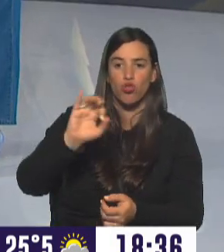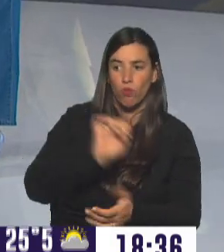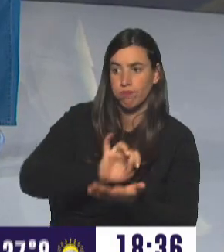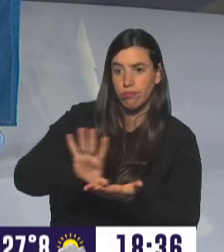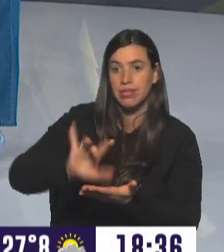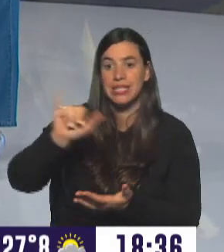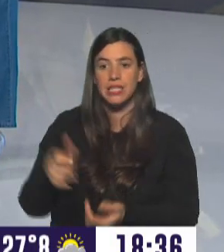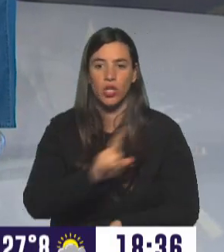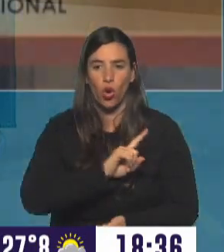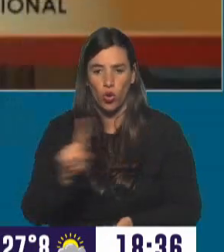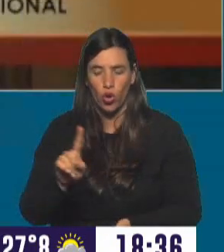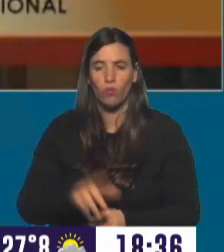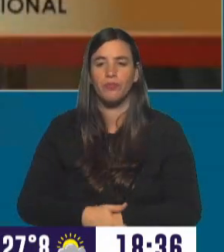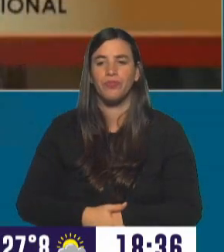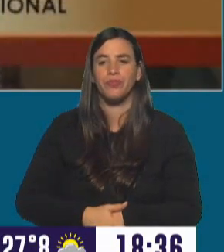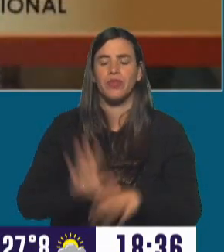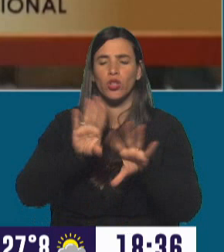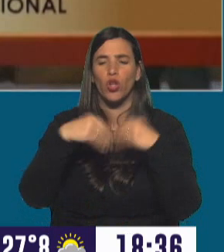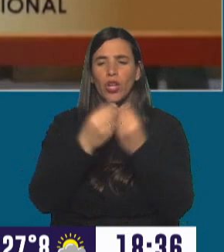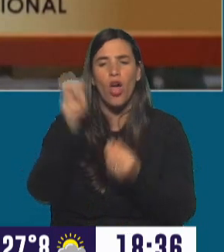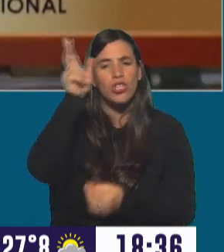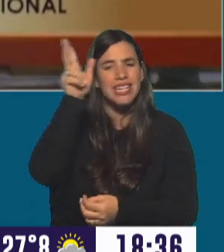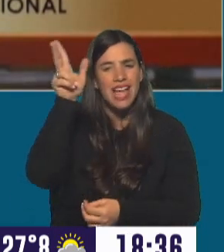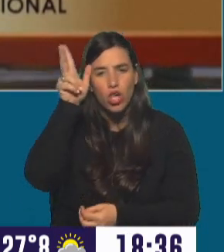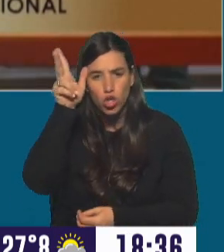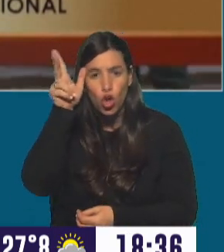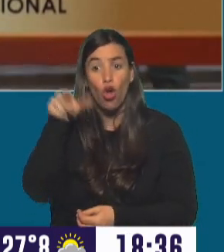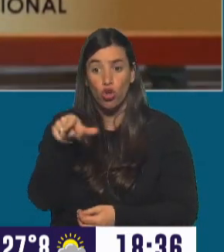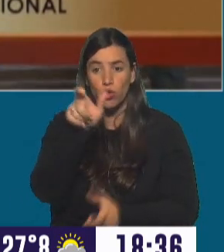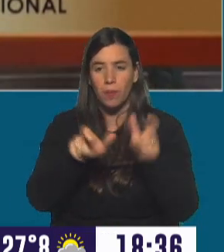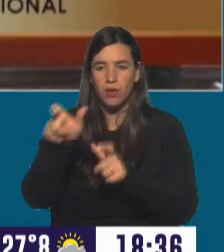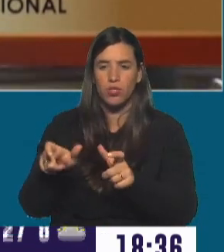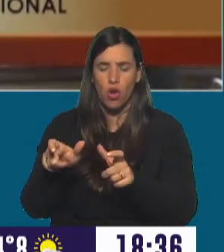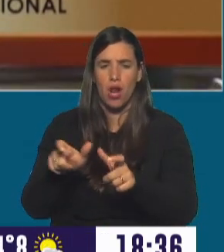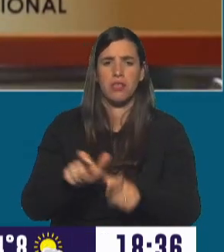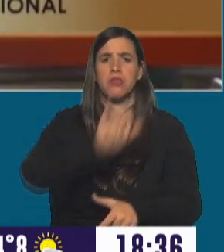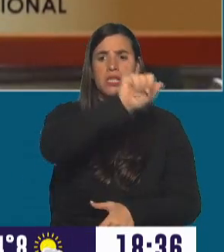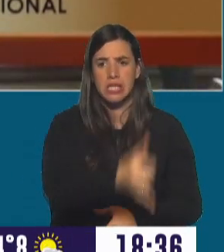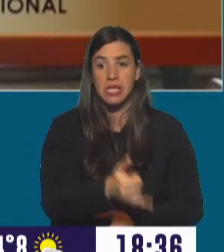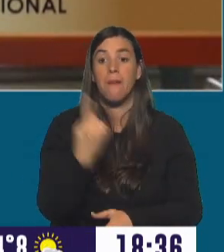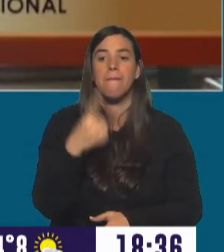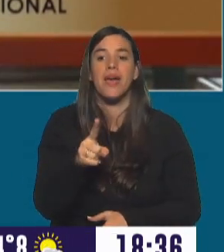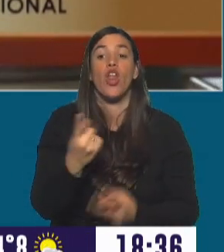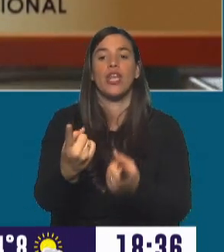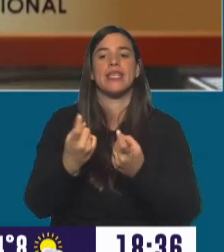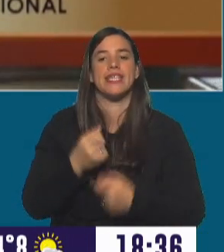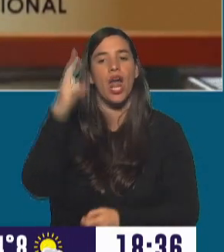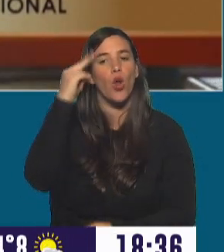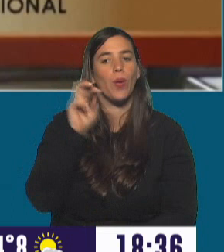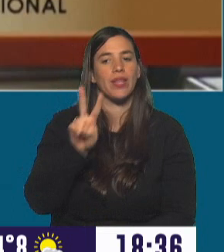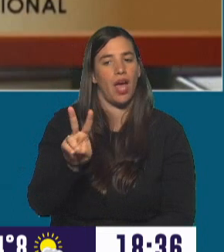88 legisladores habían votado a favor de este juicio político. Necesitan 92 votos para destituirlo. Hasta ahora son